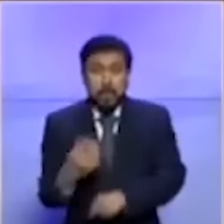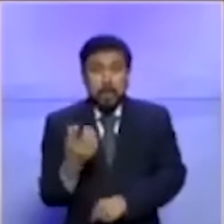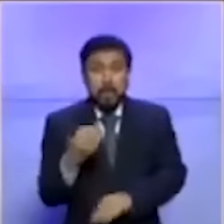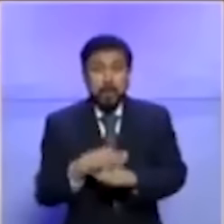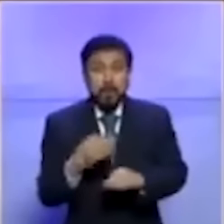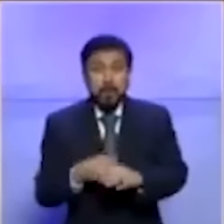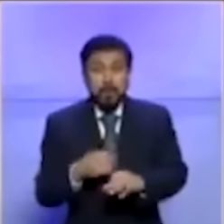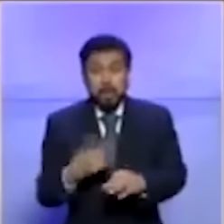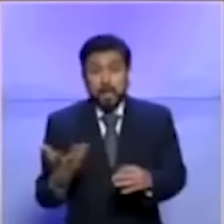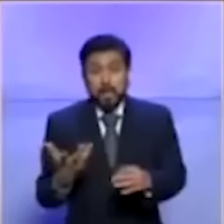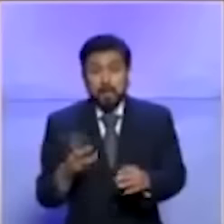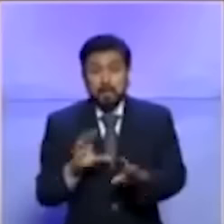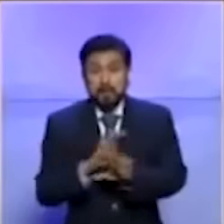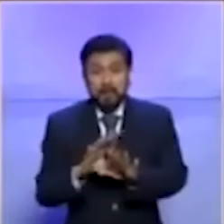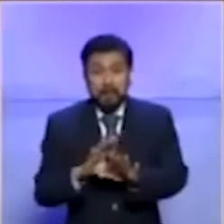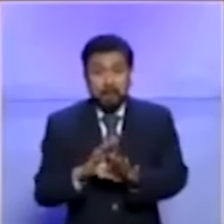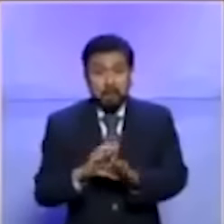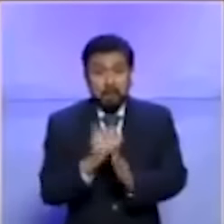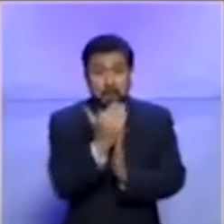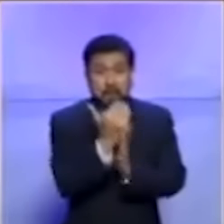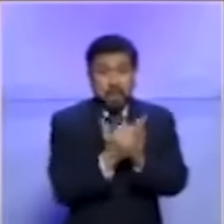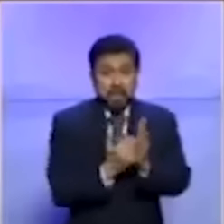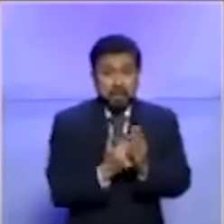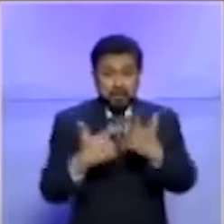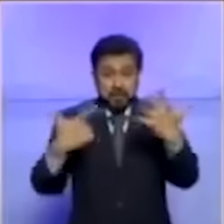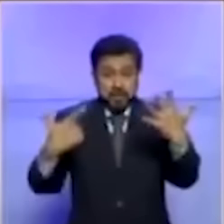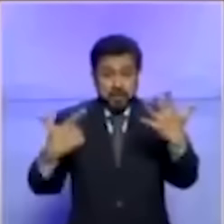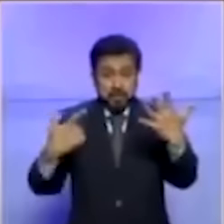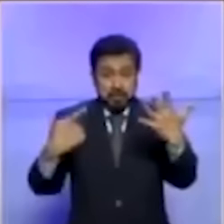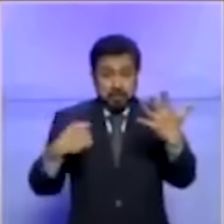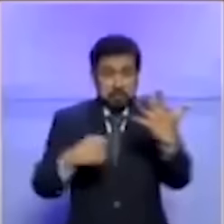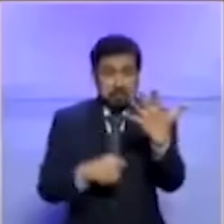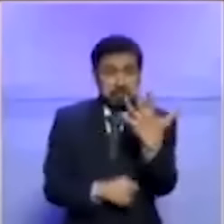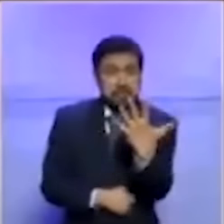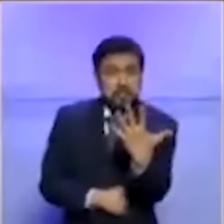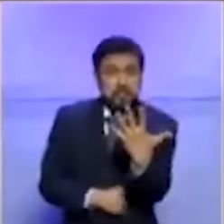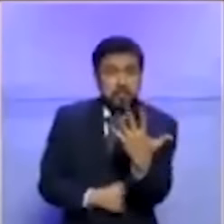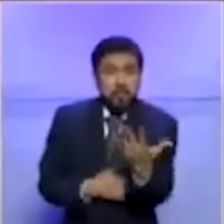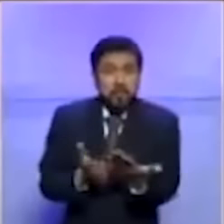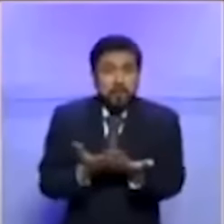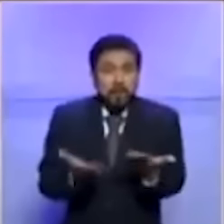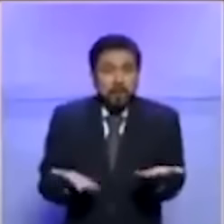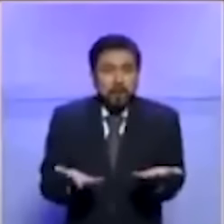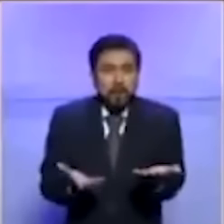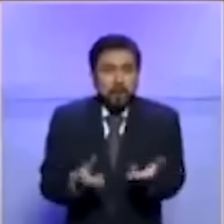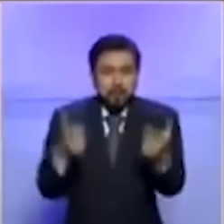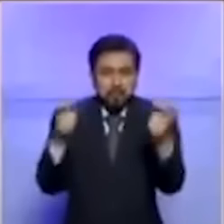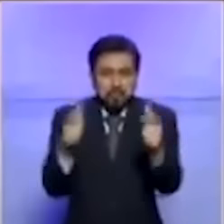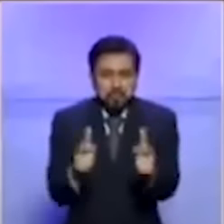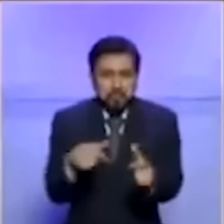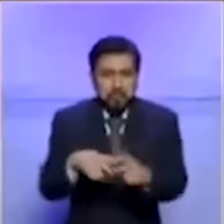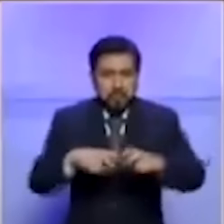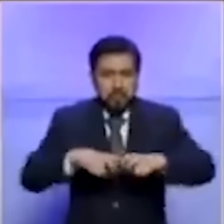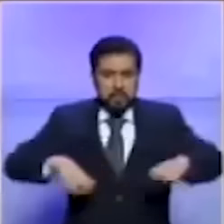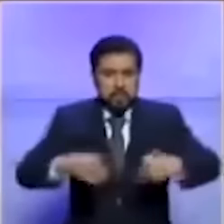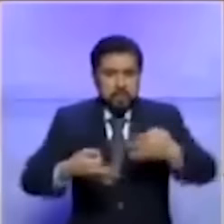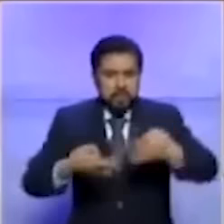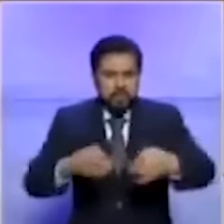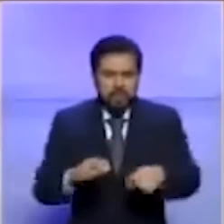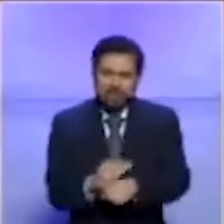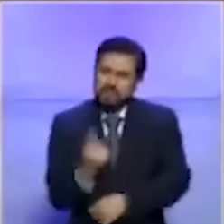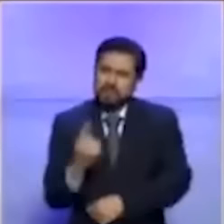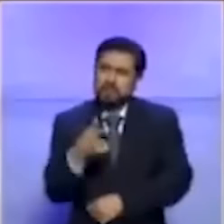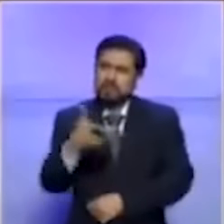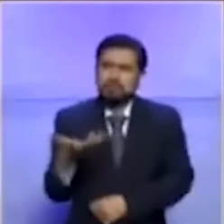cinco cuando debería de ser siete integrantes esta irresponsabilidad constitucional con la que se ha